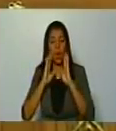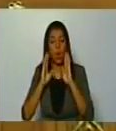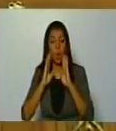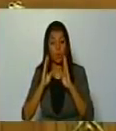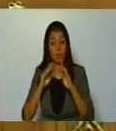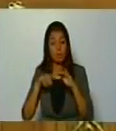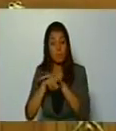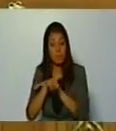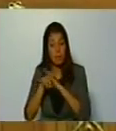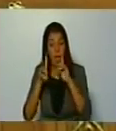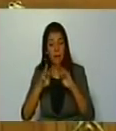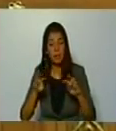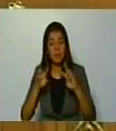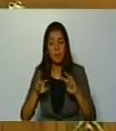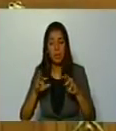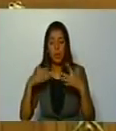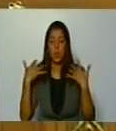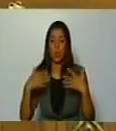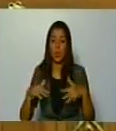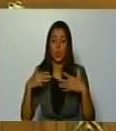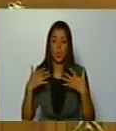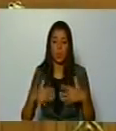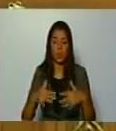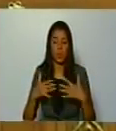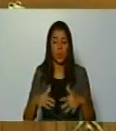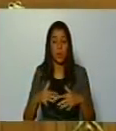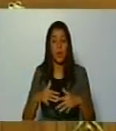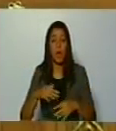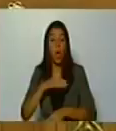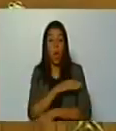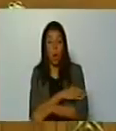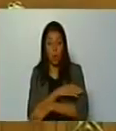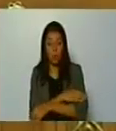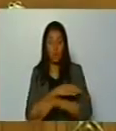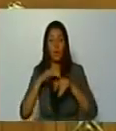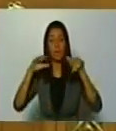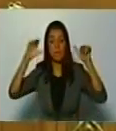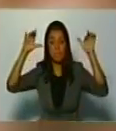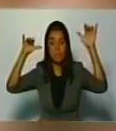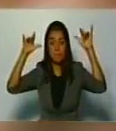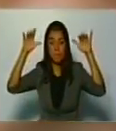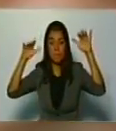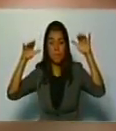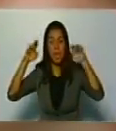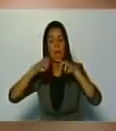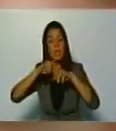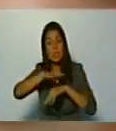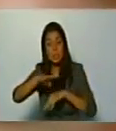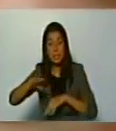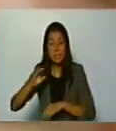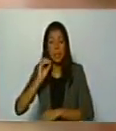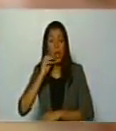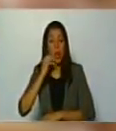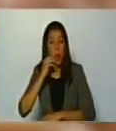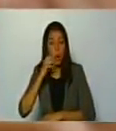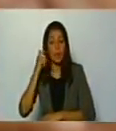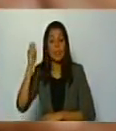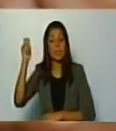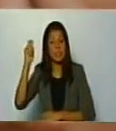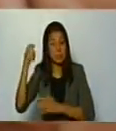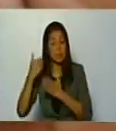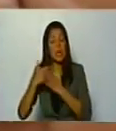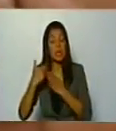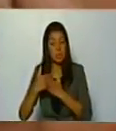tema, la manera tan terrible como fueron usados, no solamente estos que tenemos los testimonios nosotros con su madre,